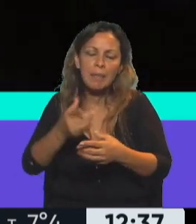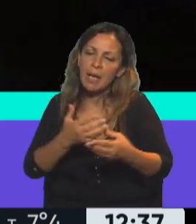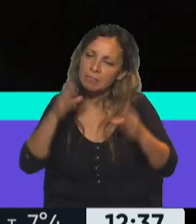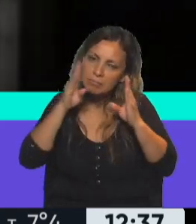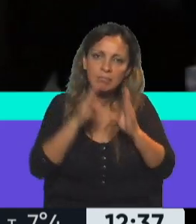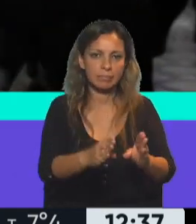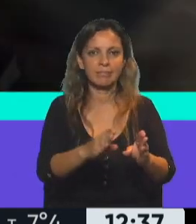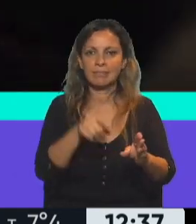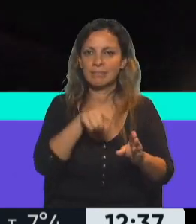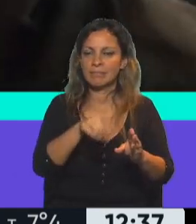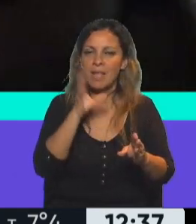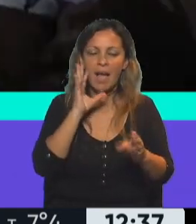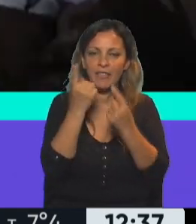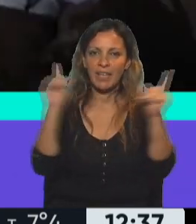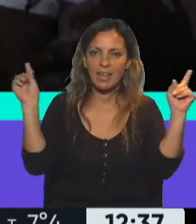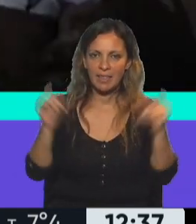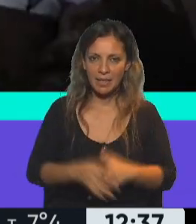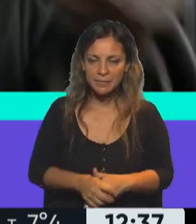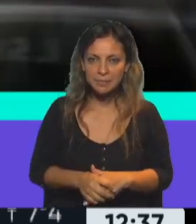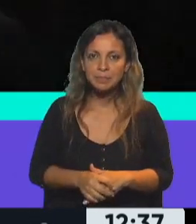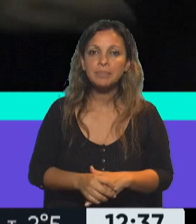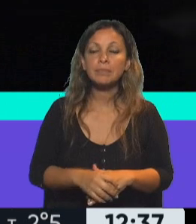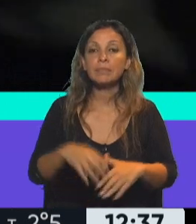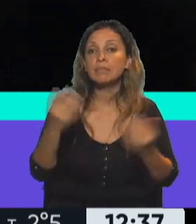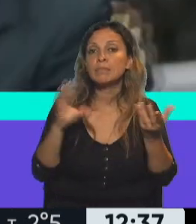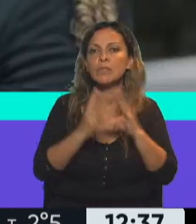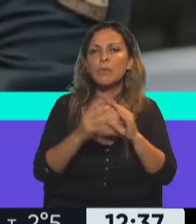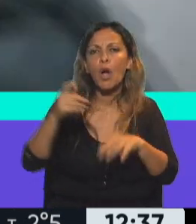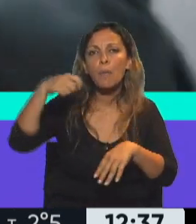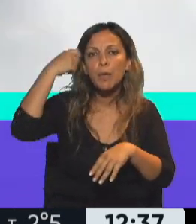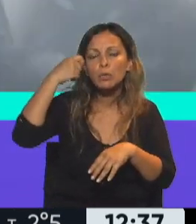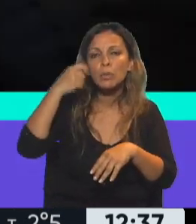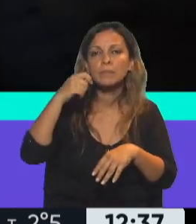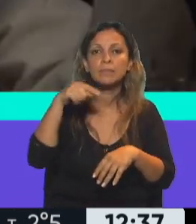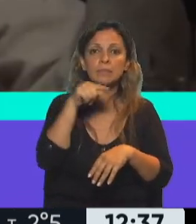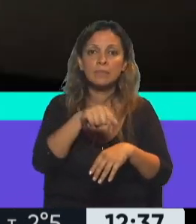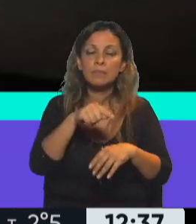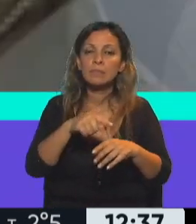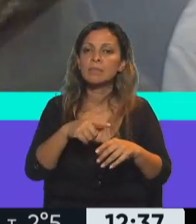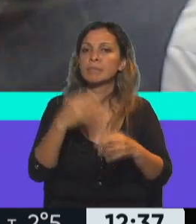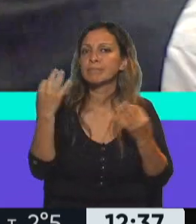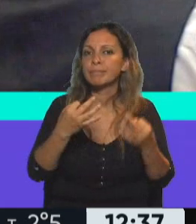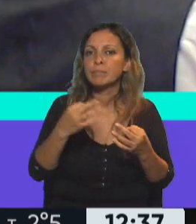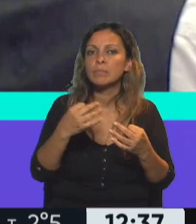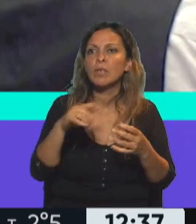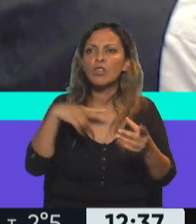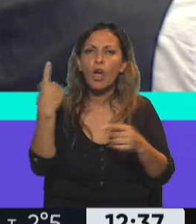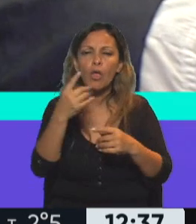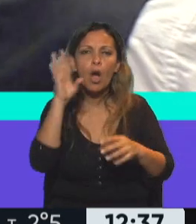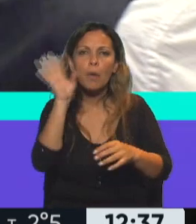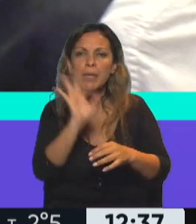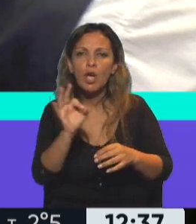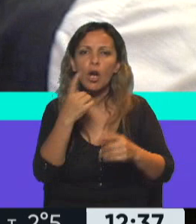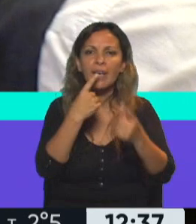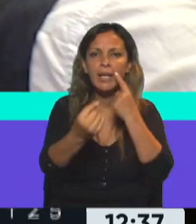apostar a algo totalmente diferente, construyendo una productora, Shock House. Pero la verdad es que la crítica de todos, la que la vieron,